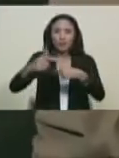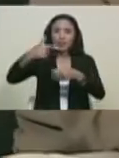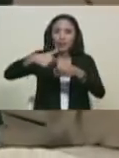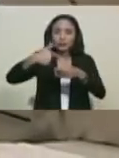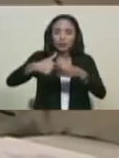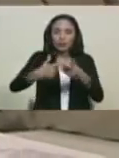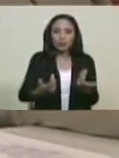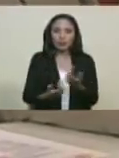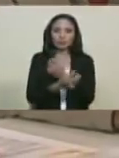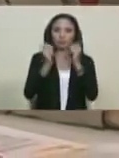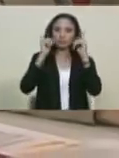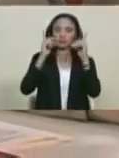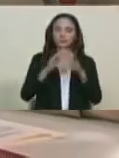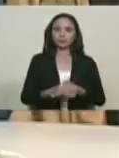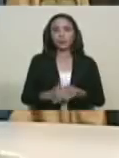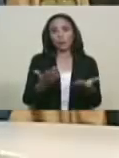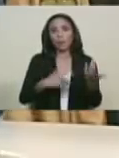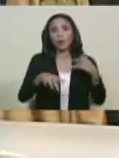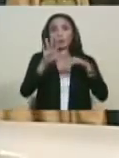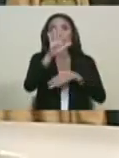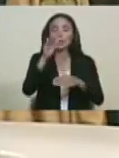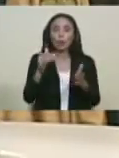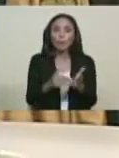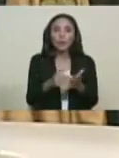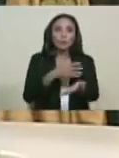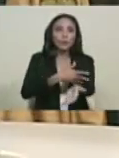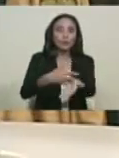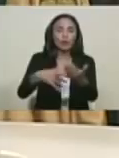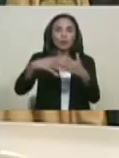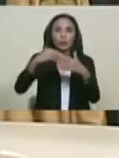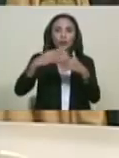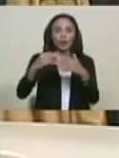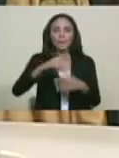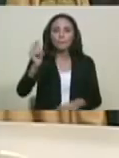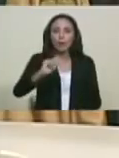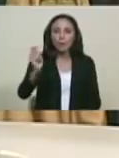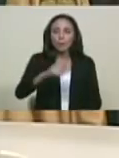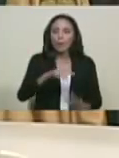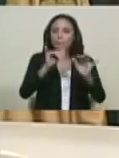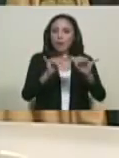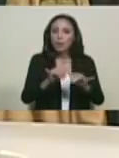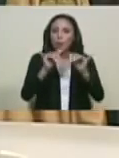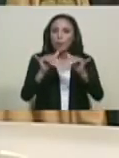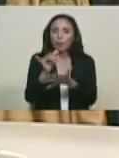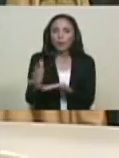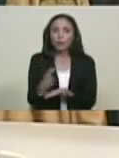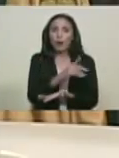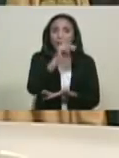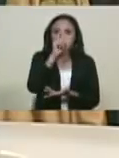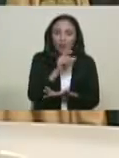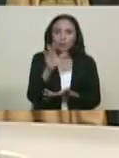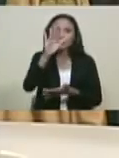yo había dicho que perdíamos 5000 millones de dólares mensuales perdón anuales